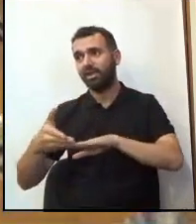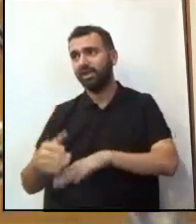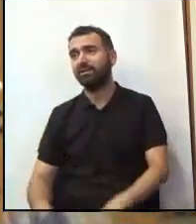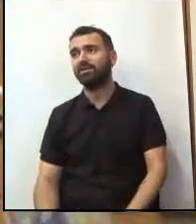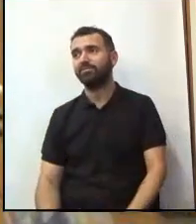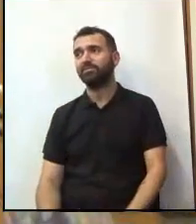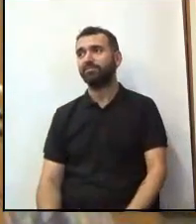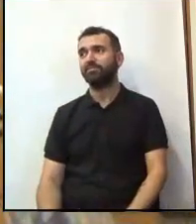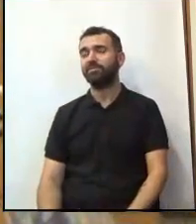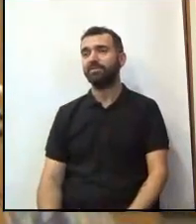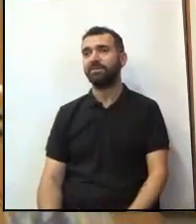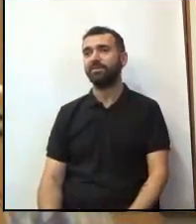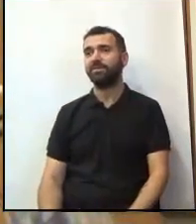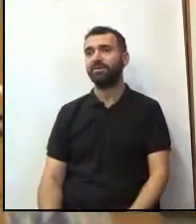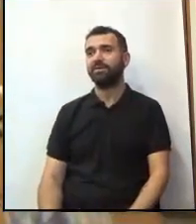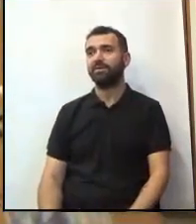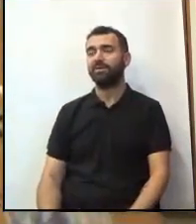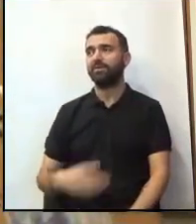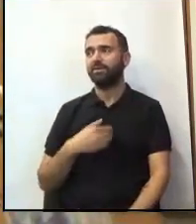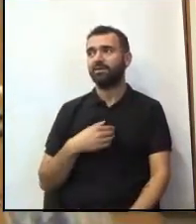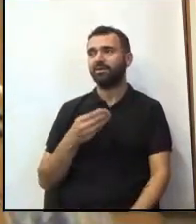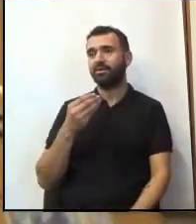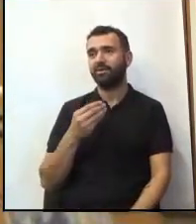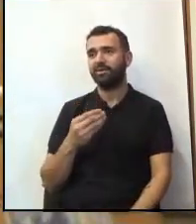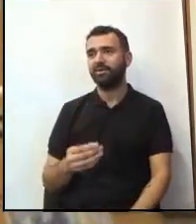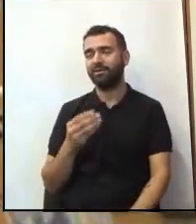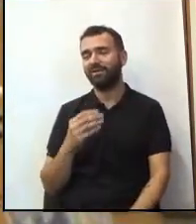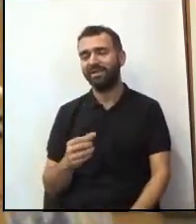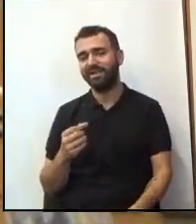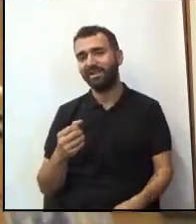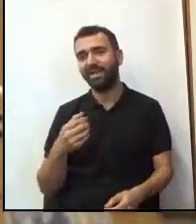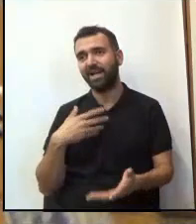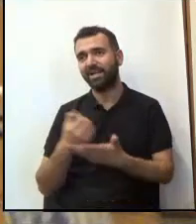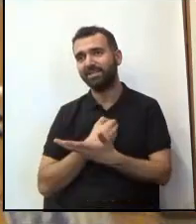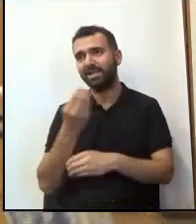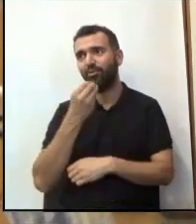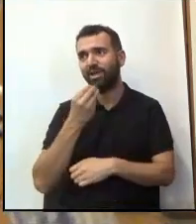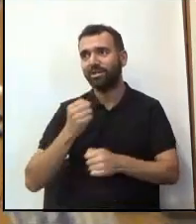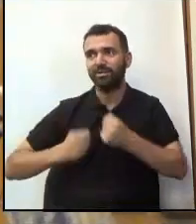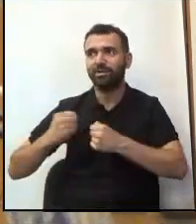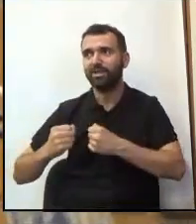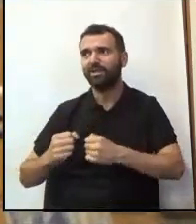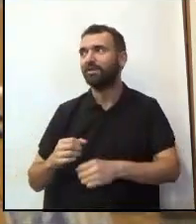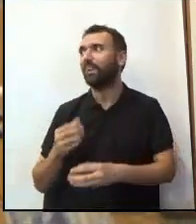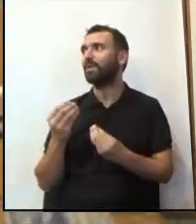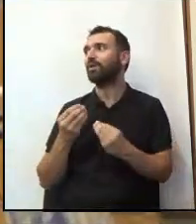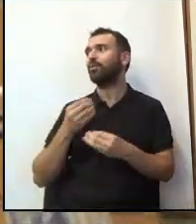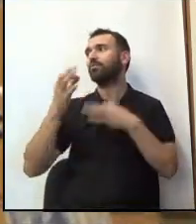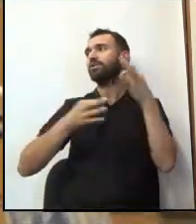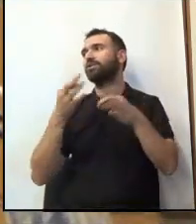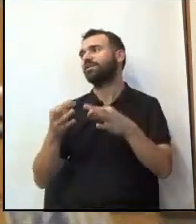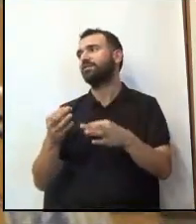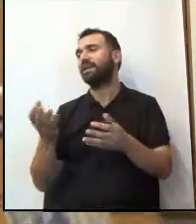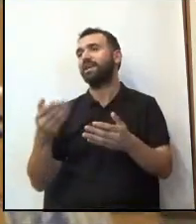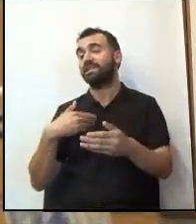Bueno. Sí, me abrazé a comer corriendo. Yo también. Pero aquí estamos. Bueno, ¿puedo continuar en violencia? Se me están